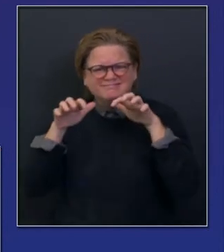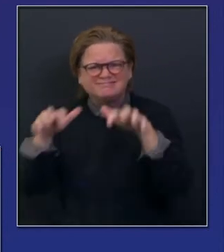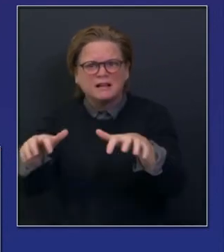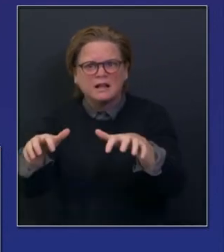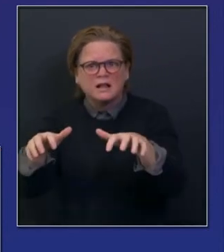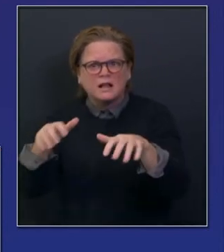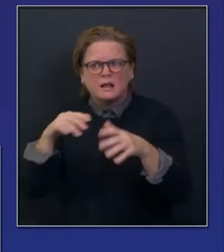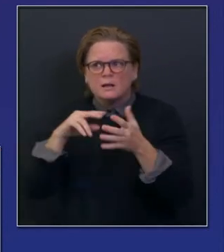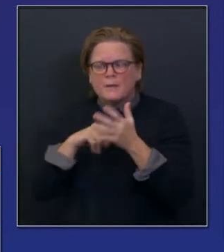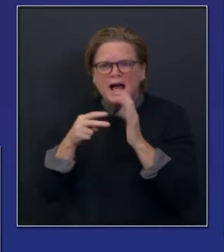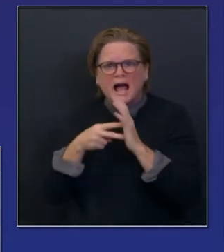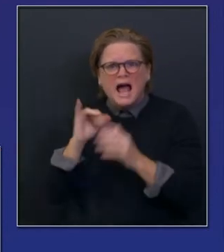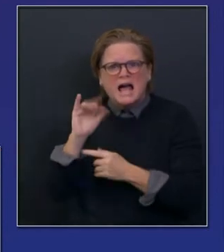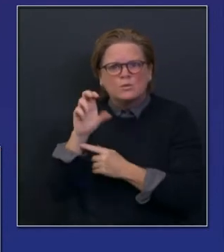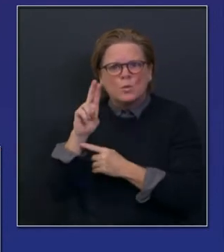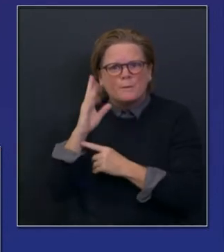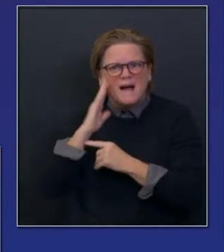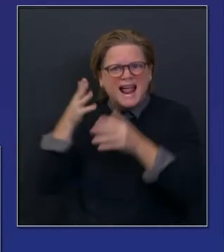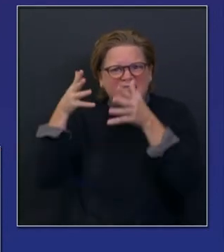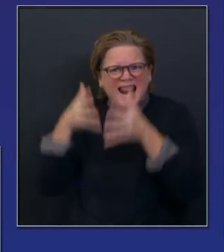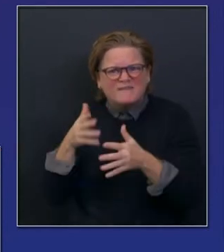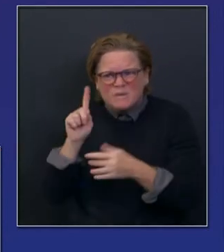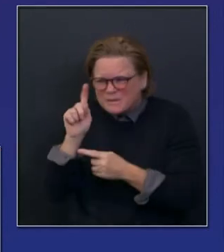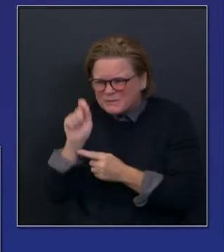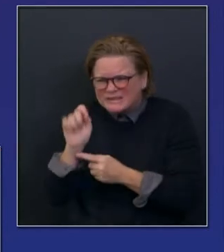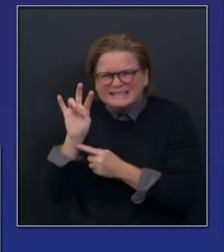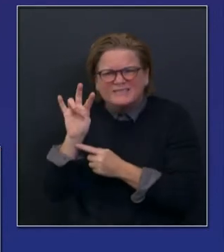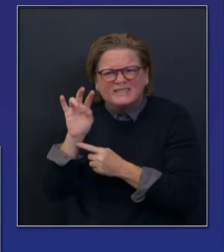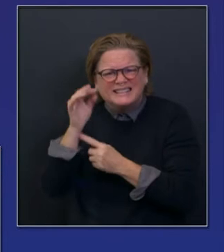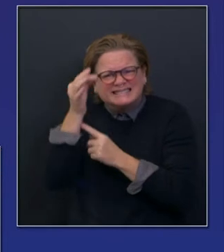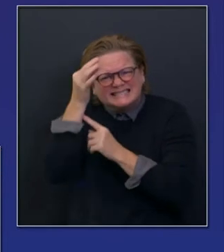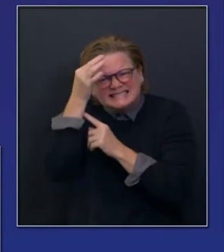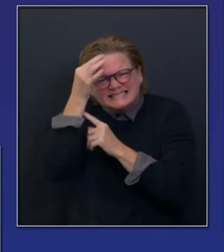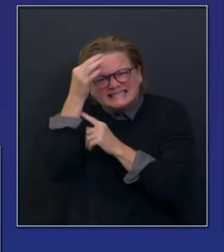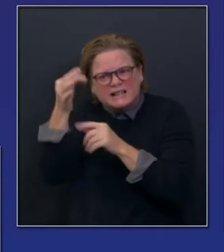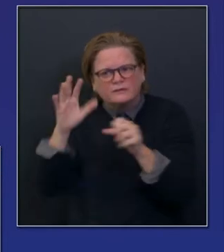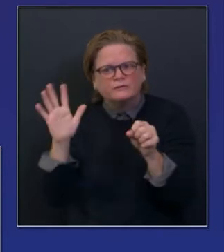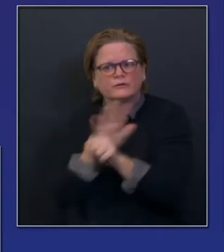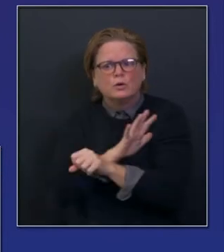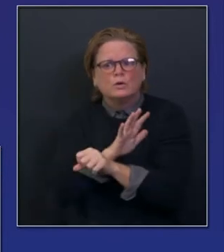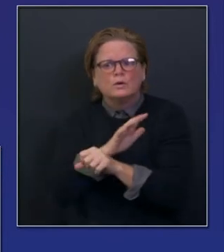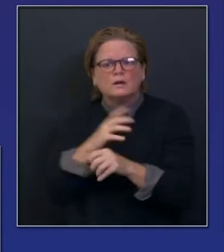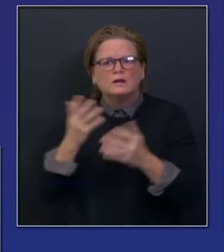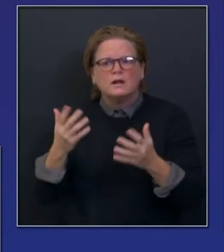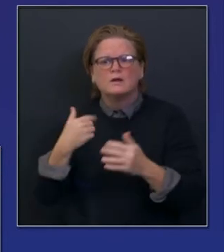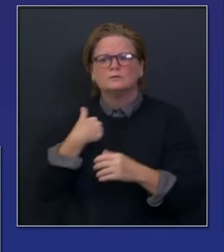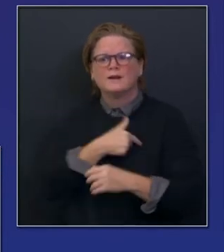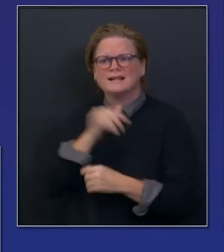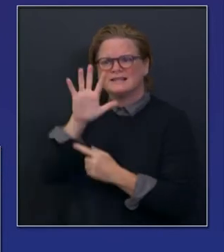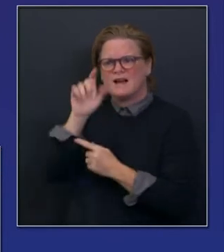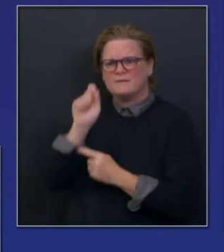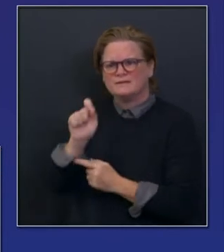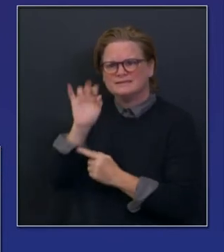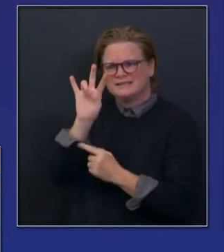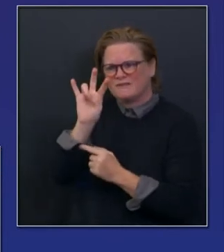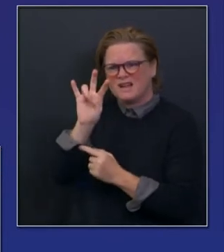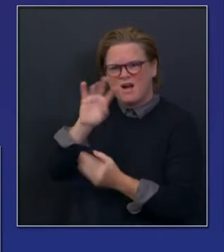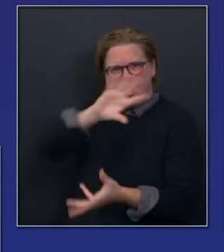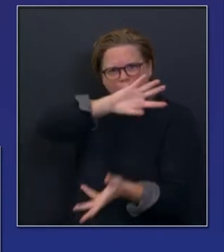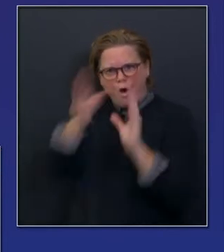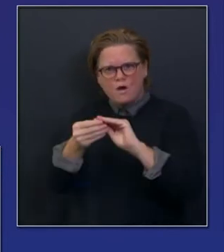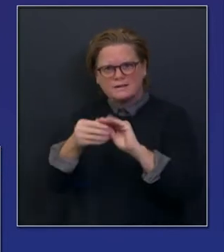1.7%. A lo ancho del estado, 5.7%. El promedio general en todo el estado